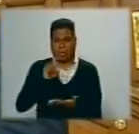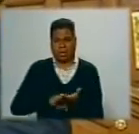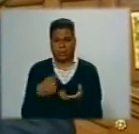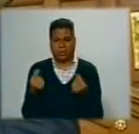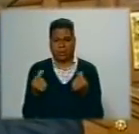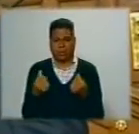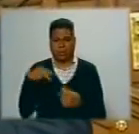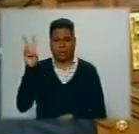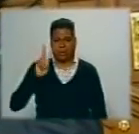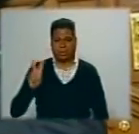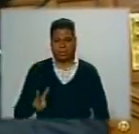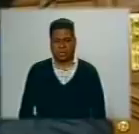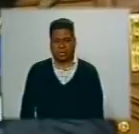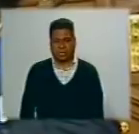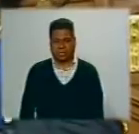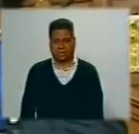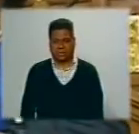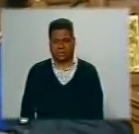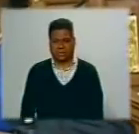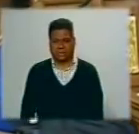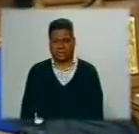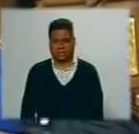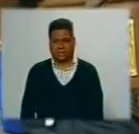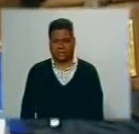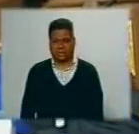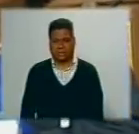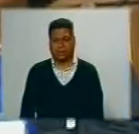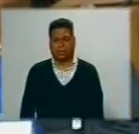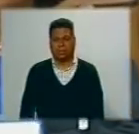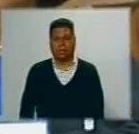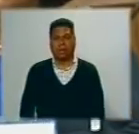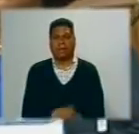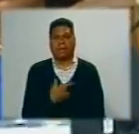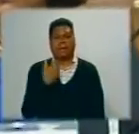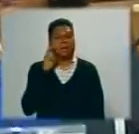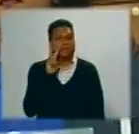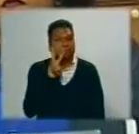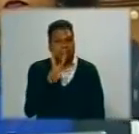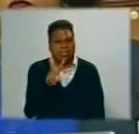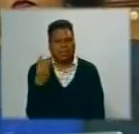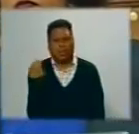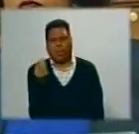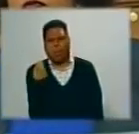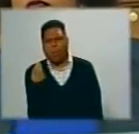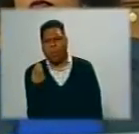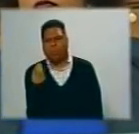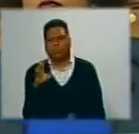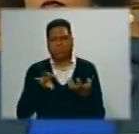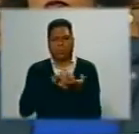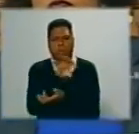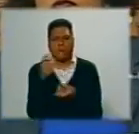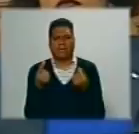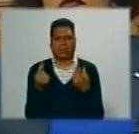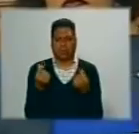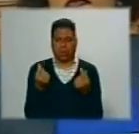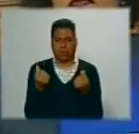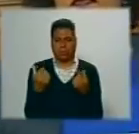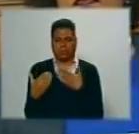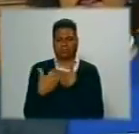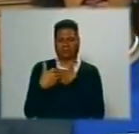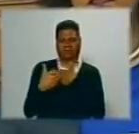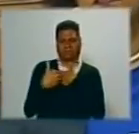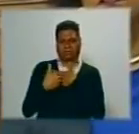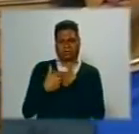economía venezolana para enfrentar y derrotar la guerra económica que se